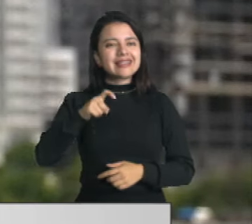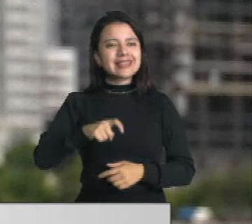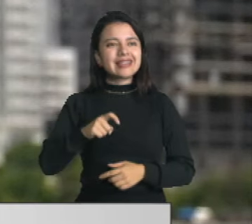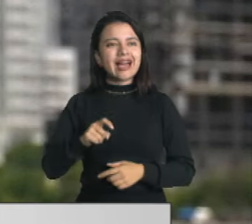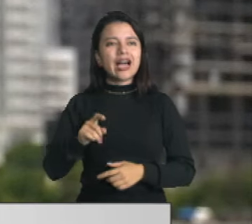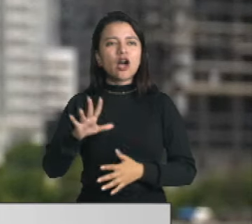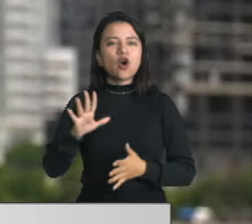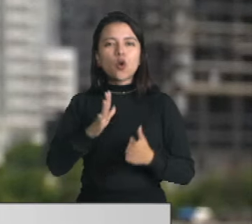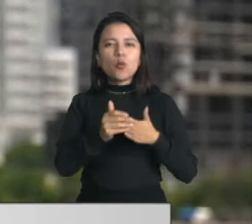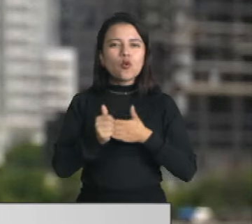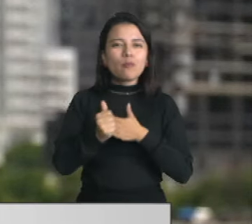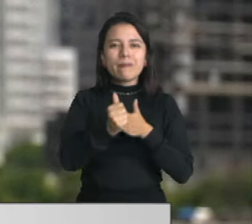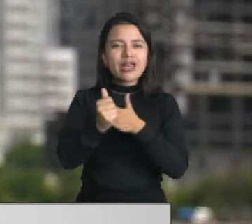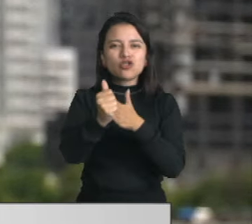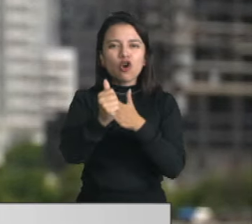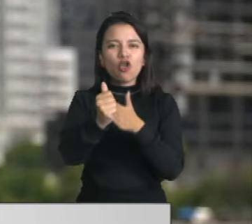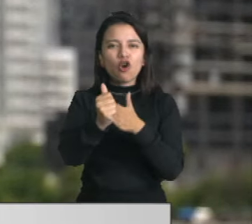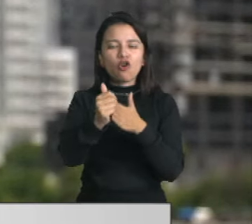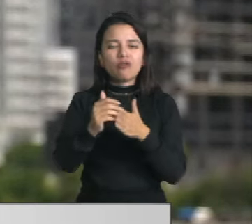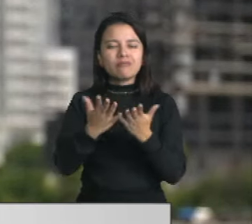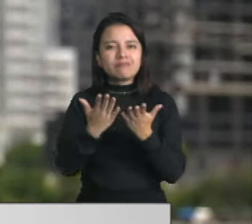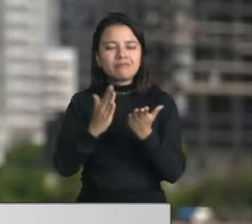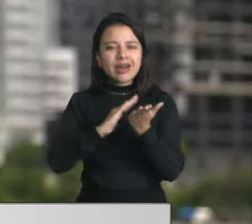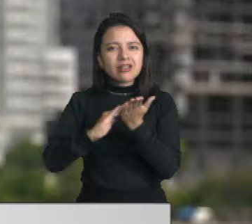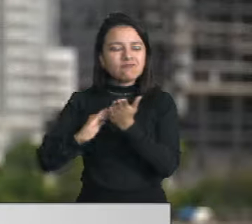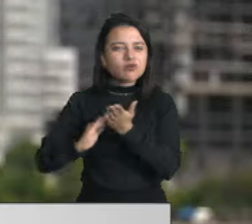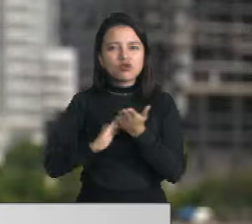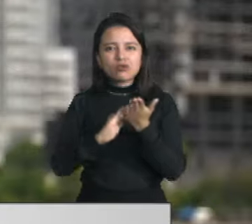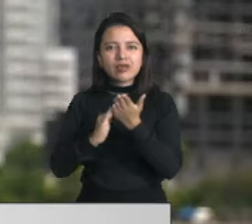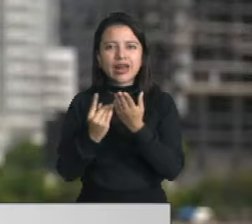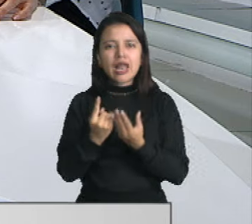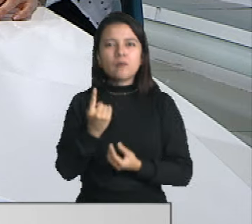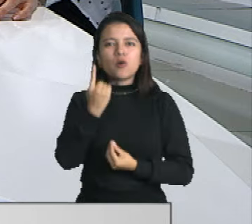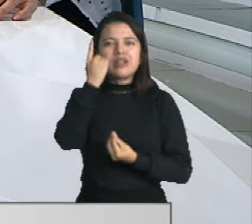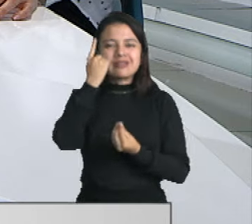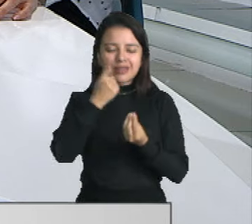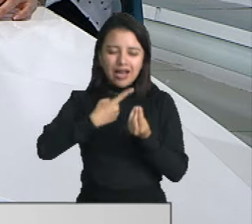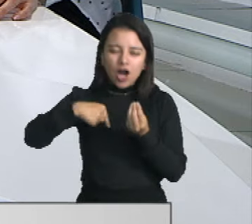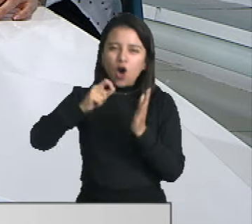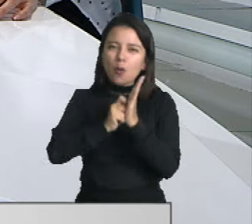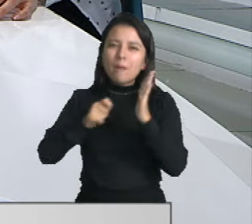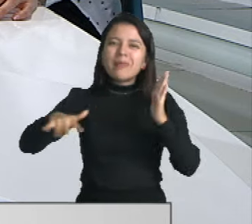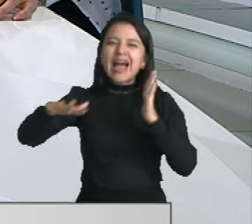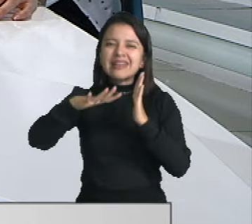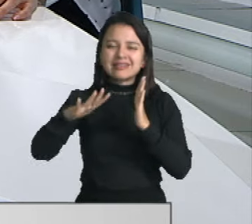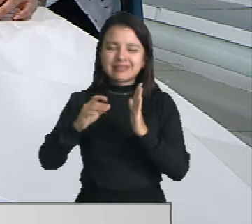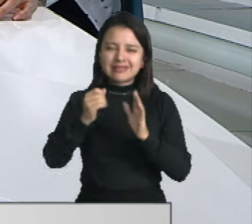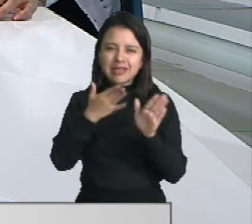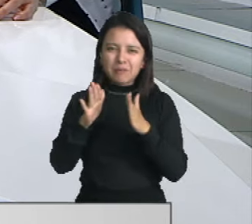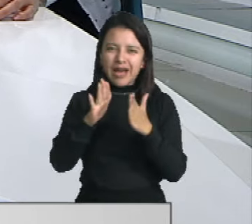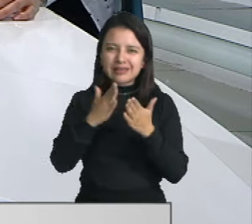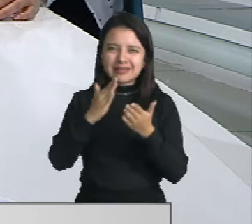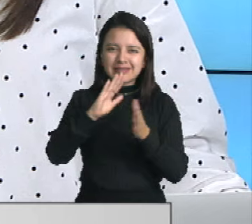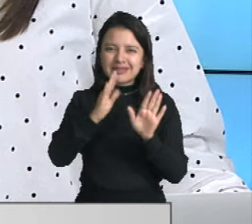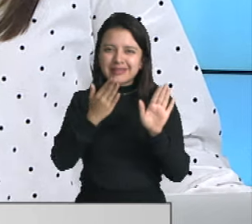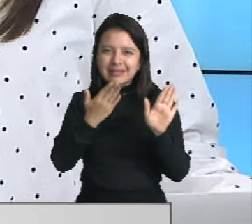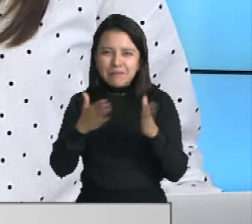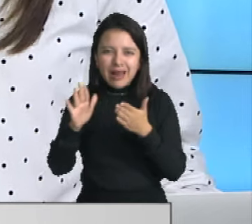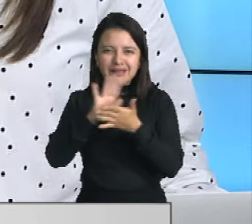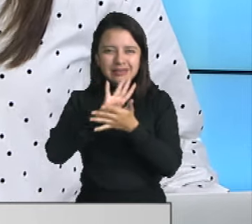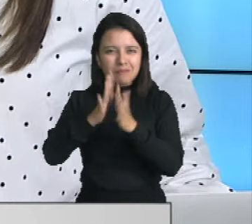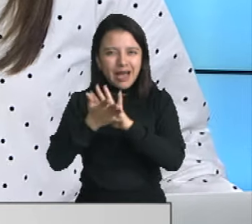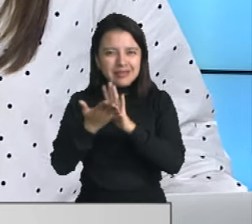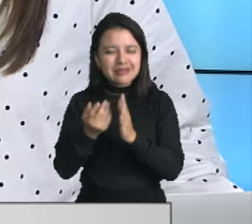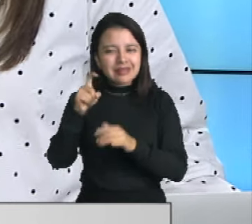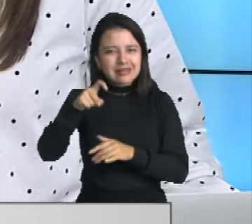adelante la política de paz. Con la cámara de William Uribe, Juan Armando Rojas, Noticentro 1 CMI. Muchas gracias, Juan Armando.